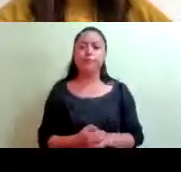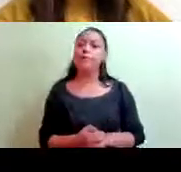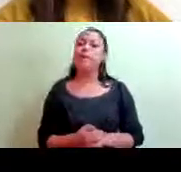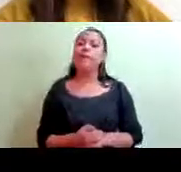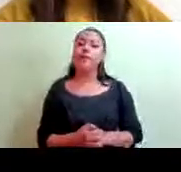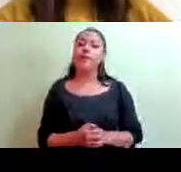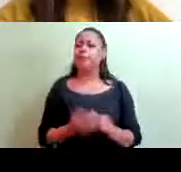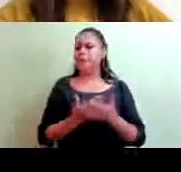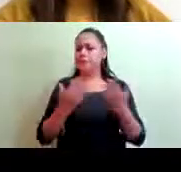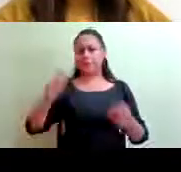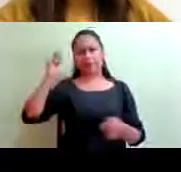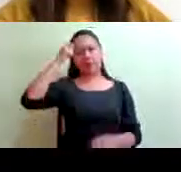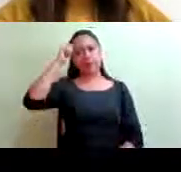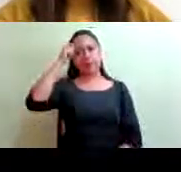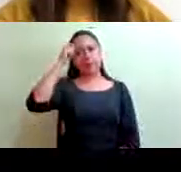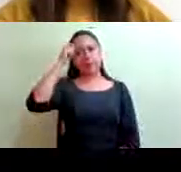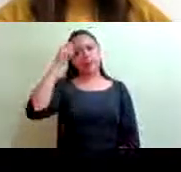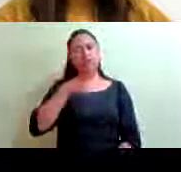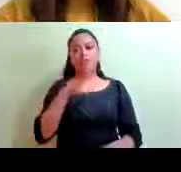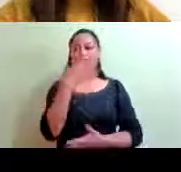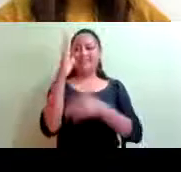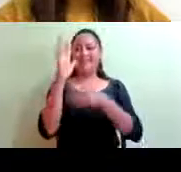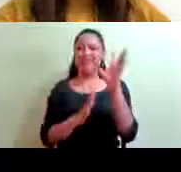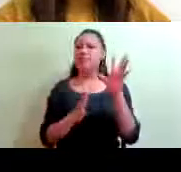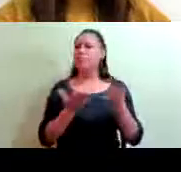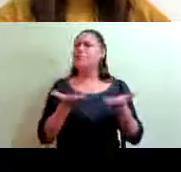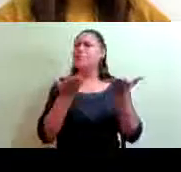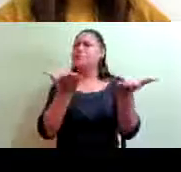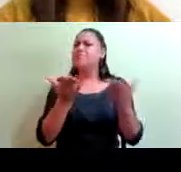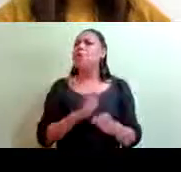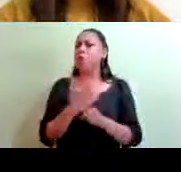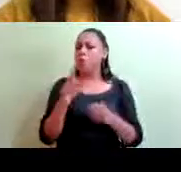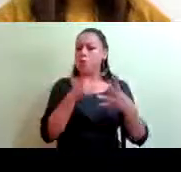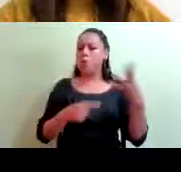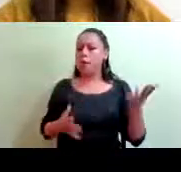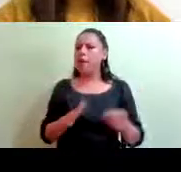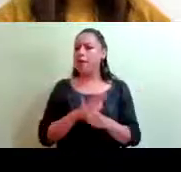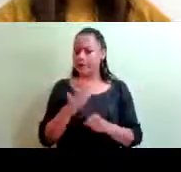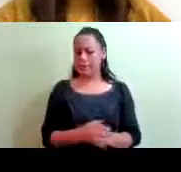¿Cuáles son los servicios que prestan los bosques? Y esto lo quiero